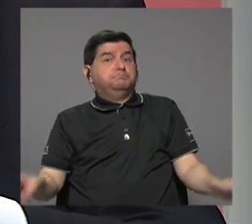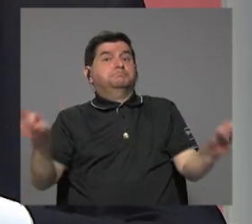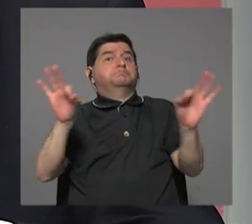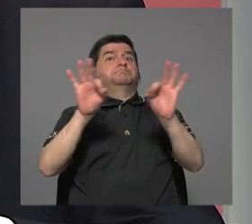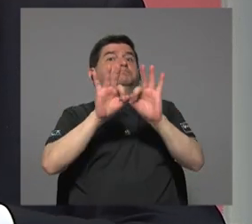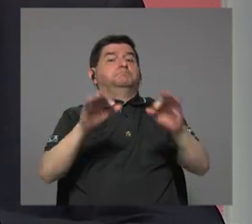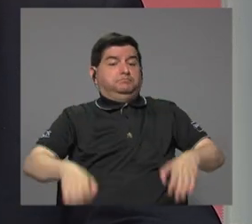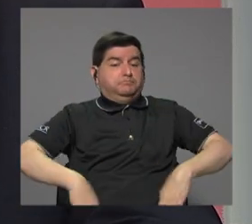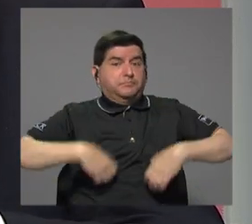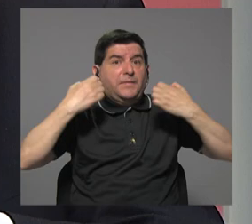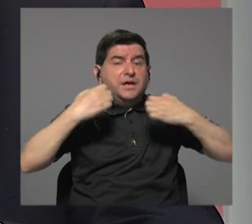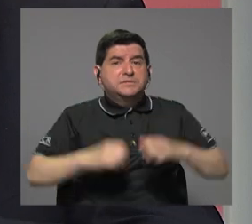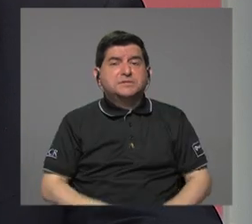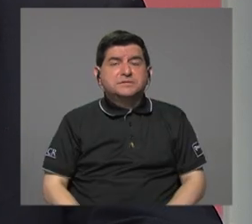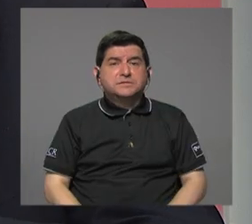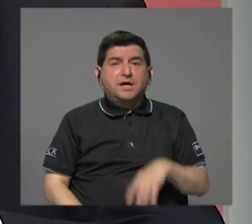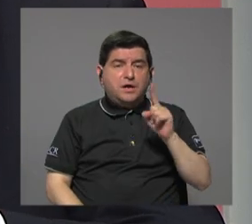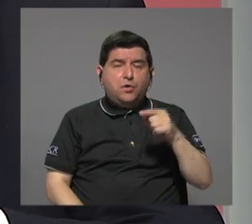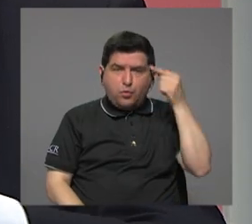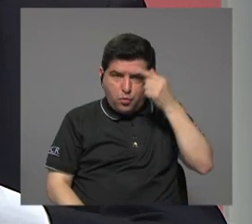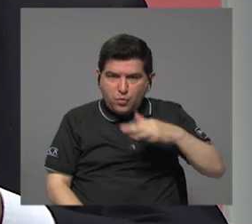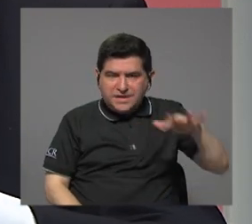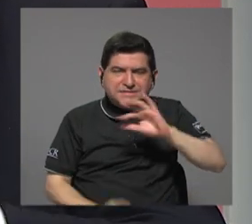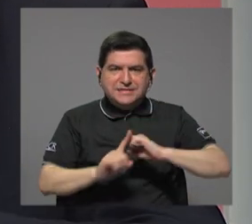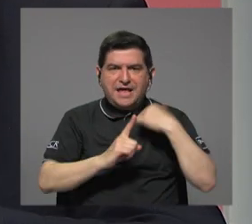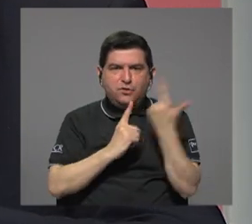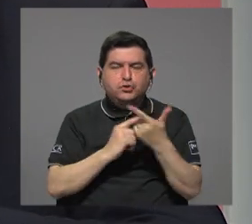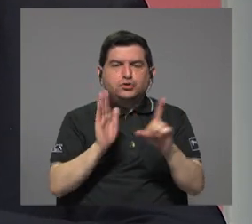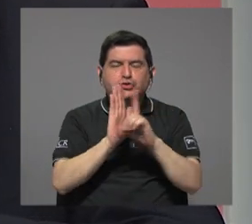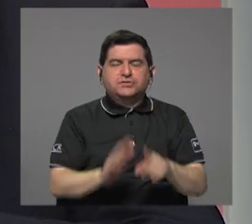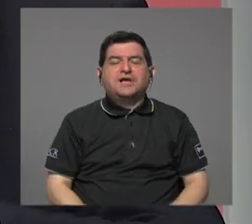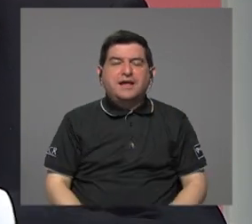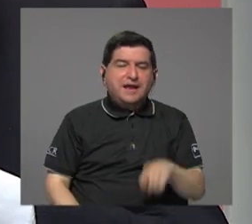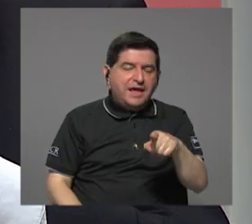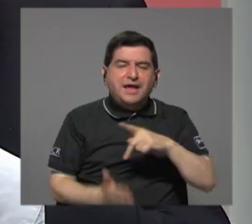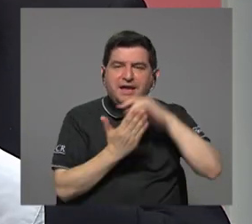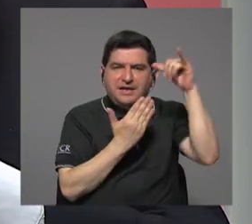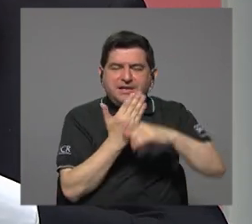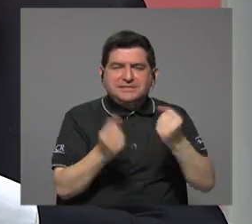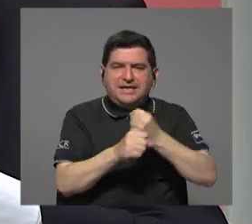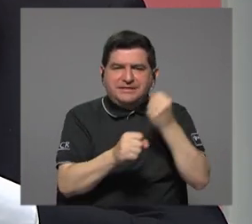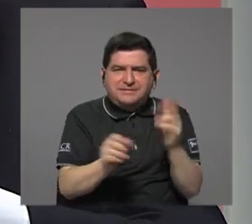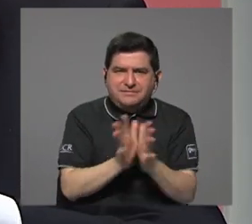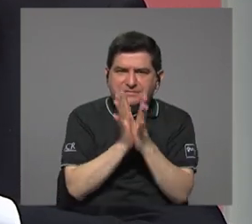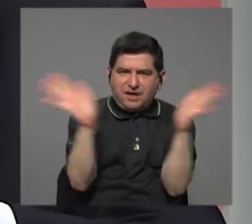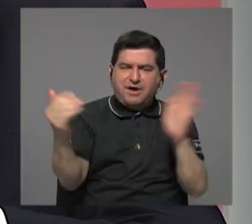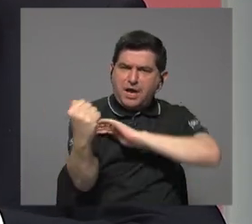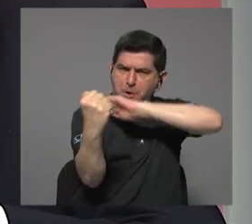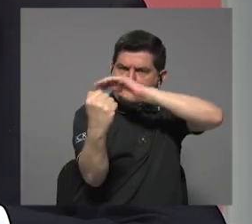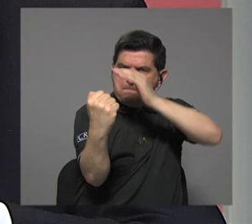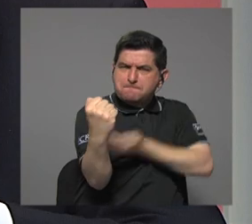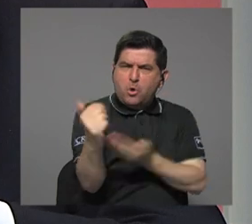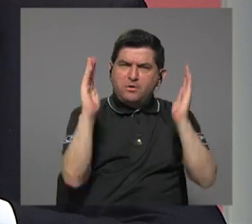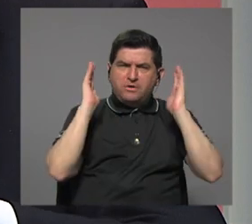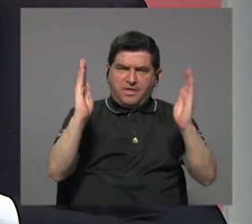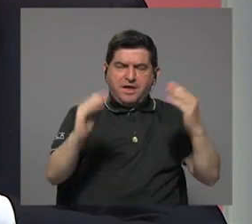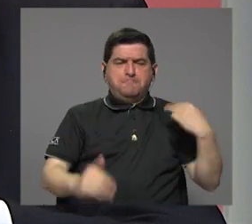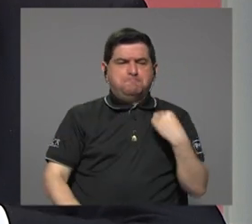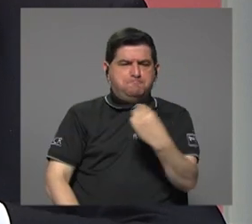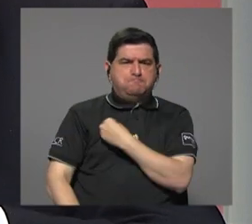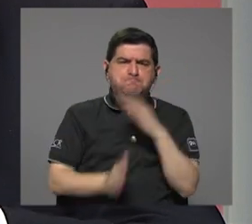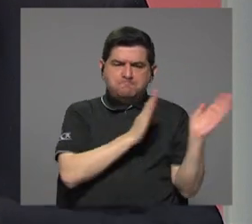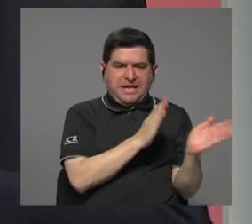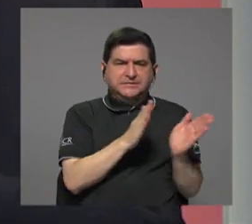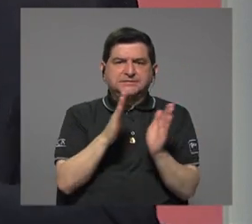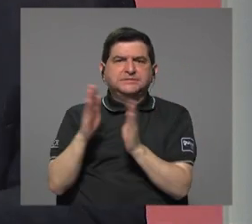para que exista un estado social de derecho ese proyecto de empleo público le daban a un poder muy grande al ministerio de